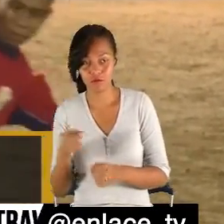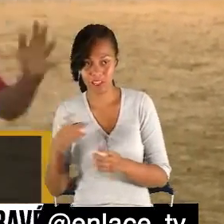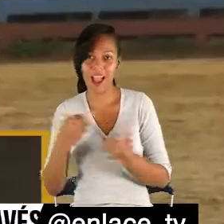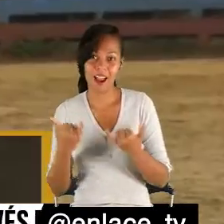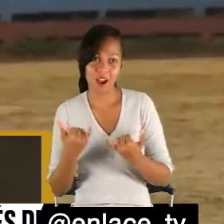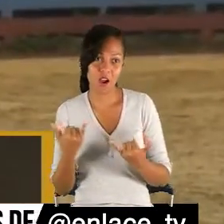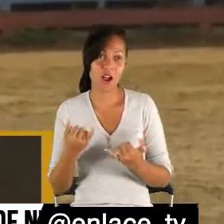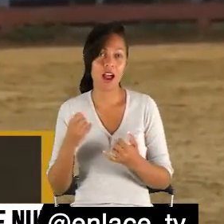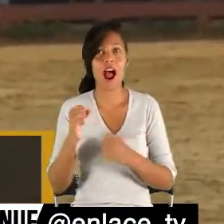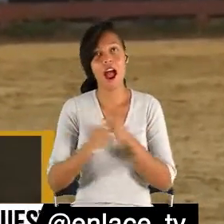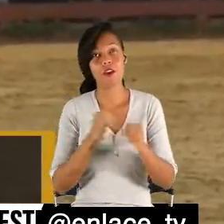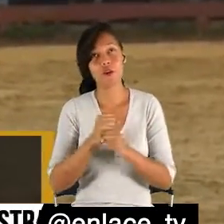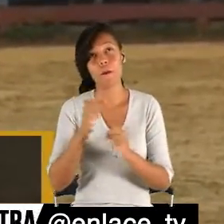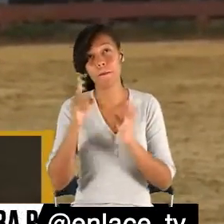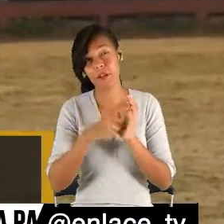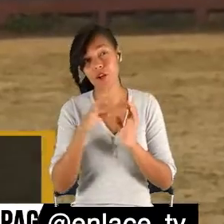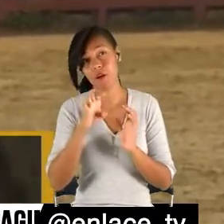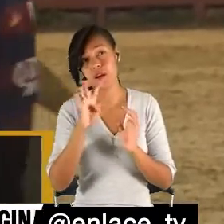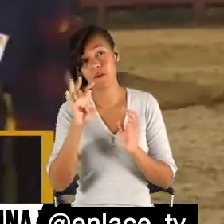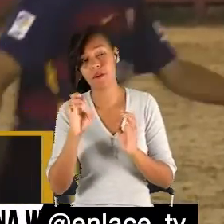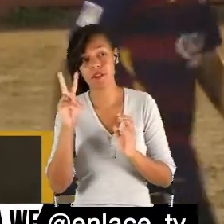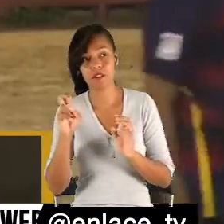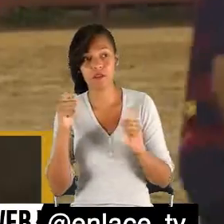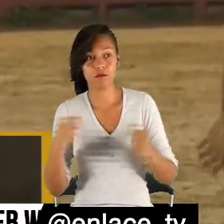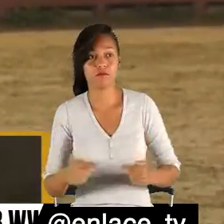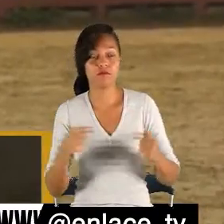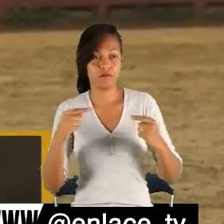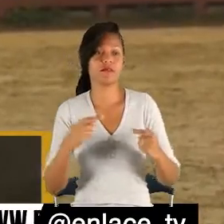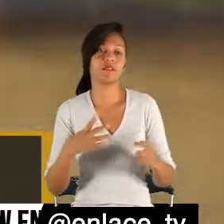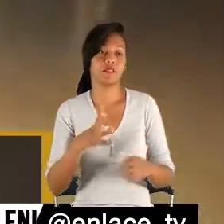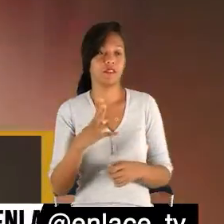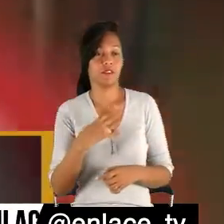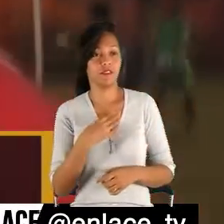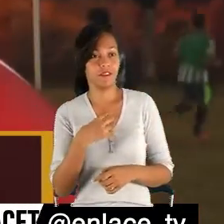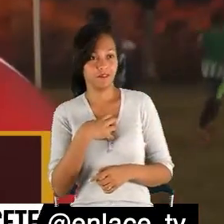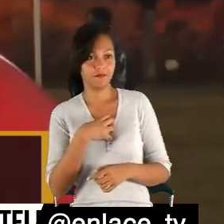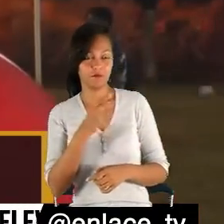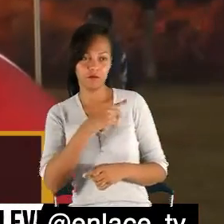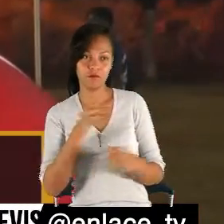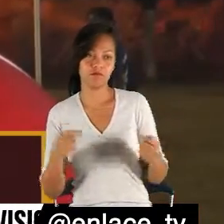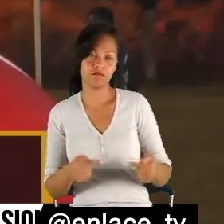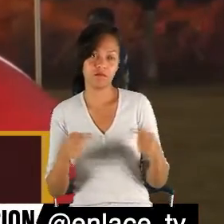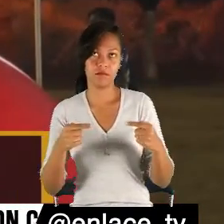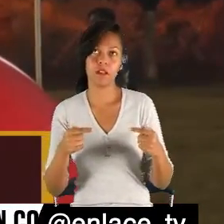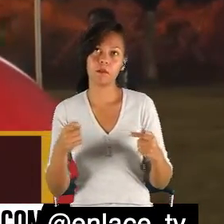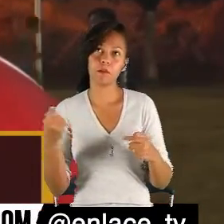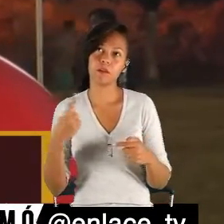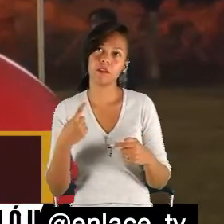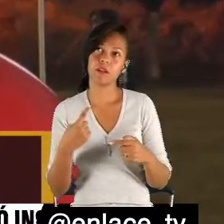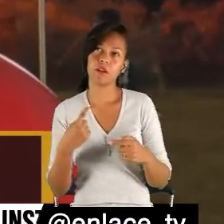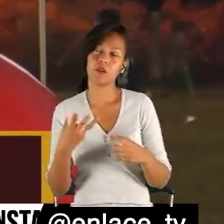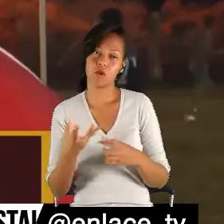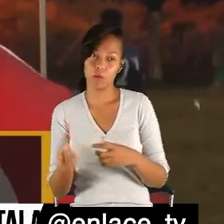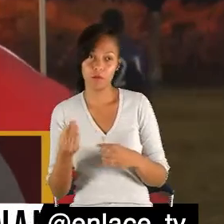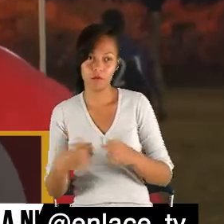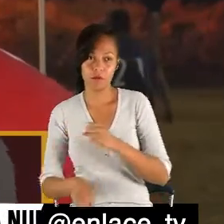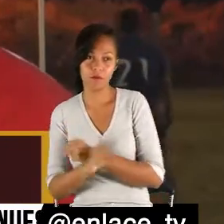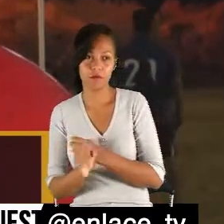en 1997 logró el subcampeonato del torneo de la primera c tuvimos en la en la historia de